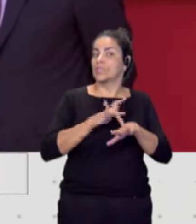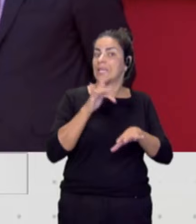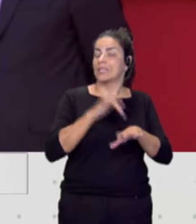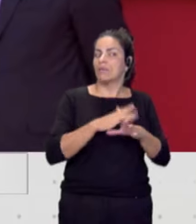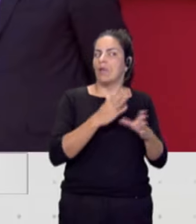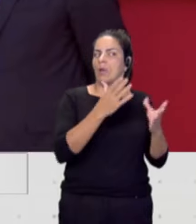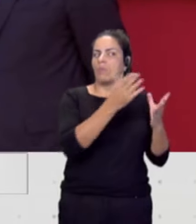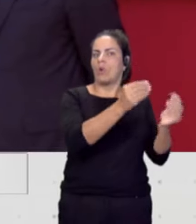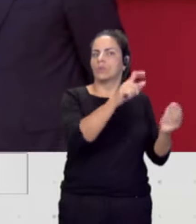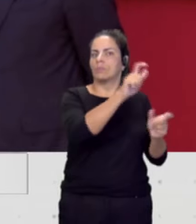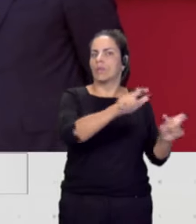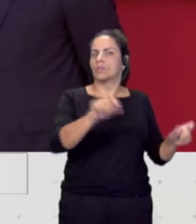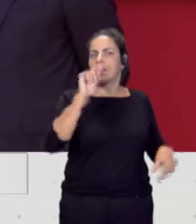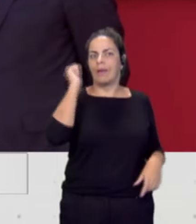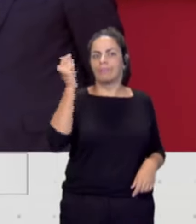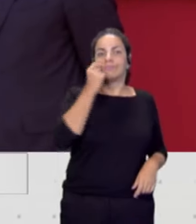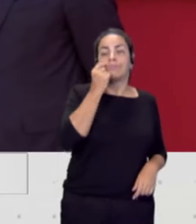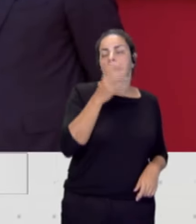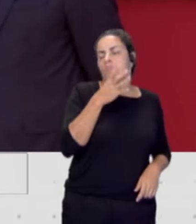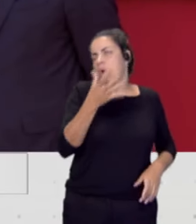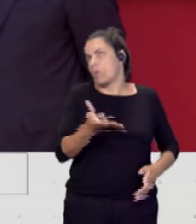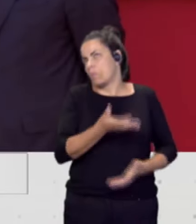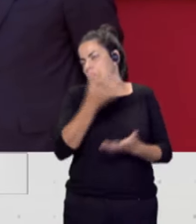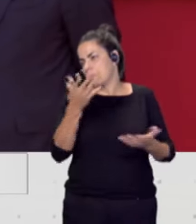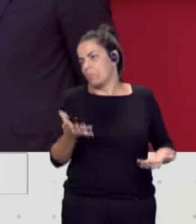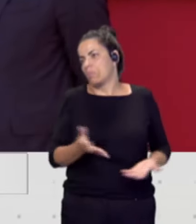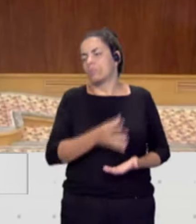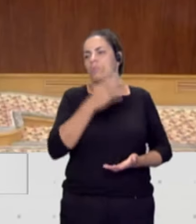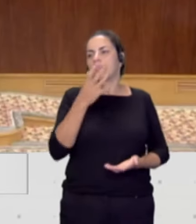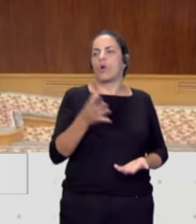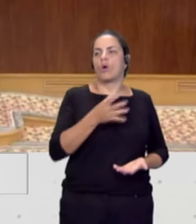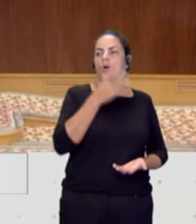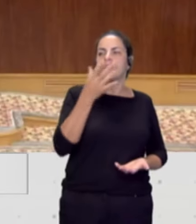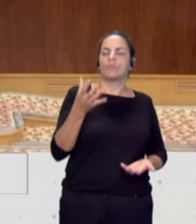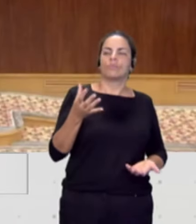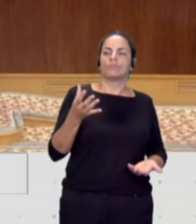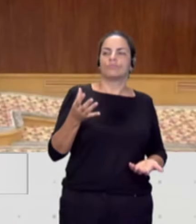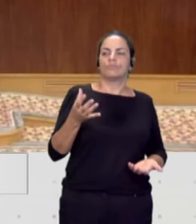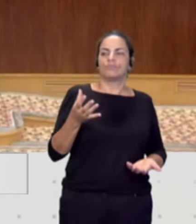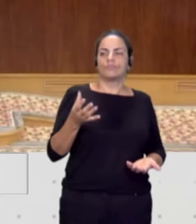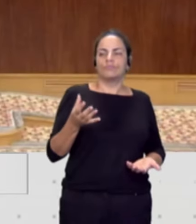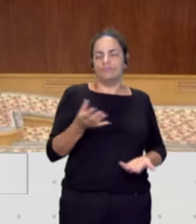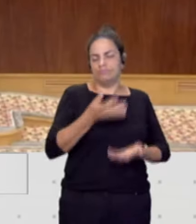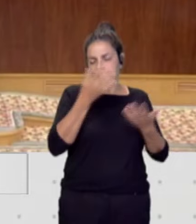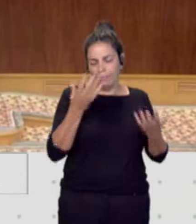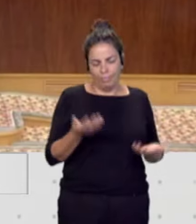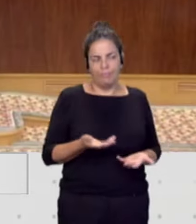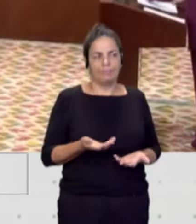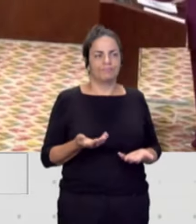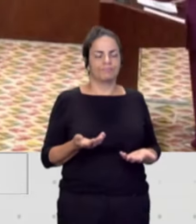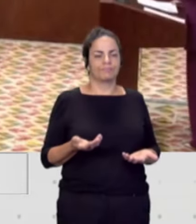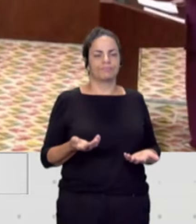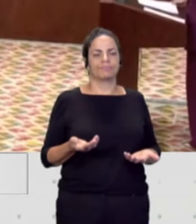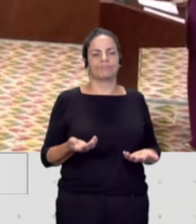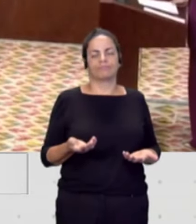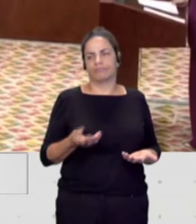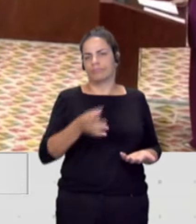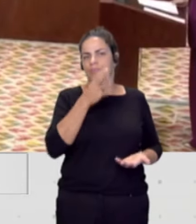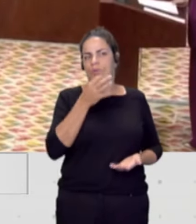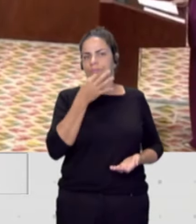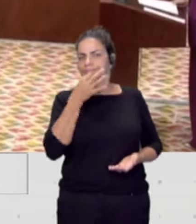por, llámalo X. Bueno, no, X no, por si acaso nos vayamos a meter en algún problema. No. Llámalo filtración,